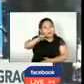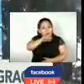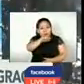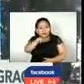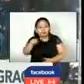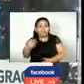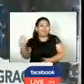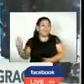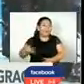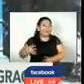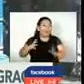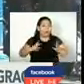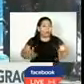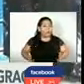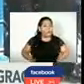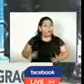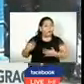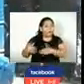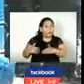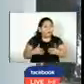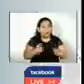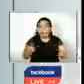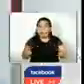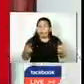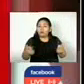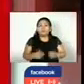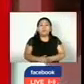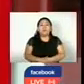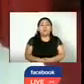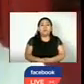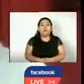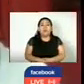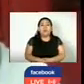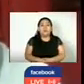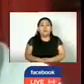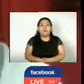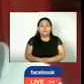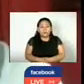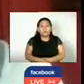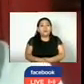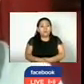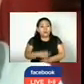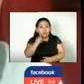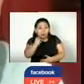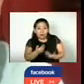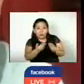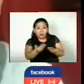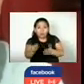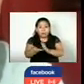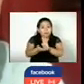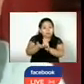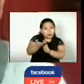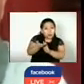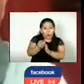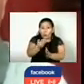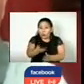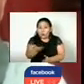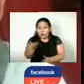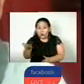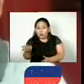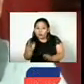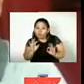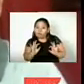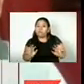necesarias acciones inmediatas por parte de los gobiernos un estado más eficiente al servicio del desarrollo con más recursos todos los recursos